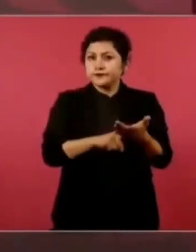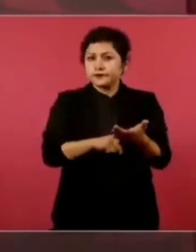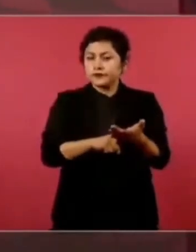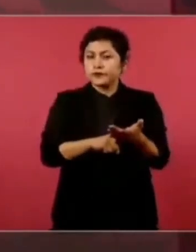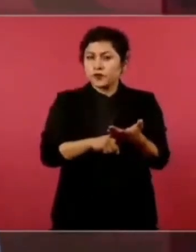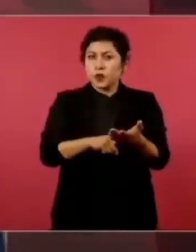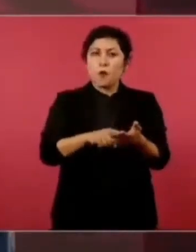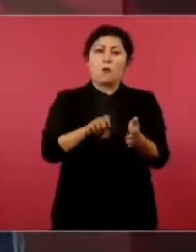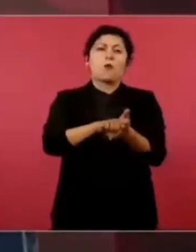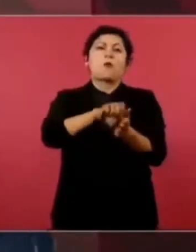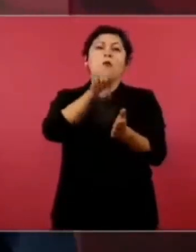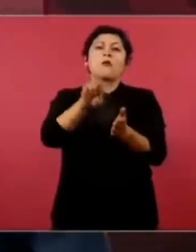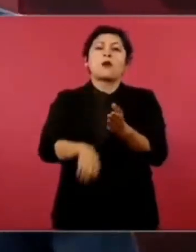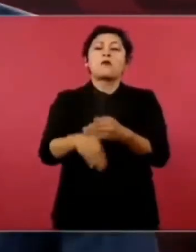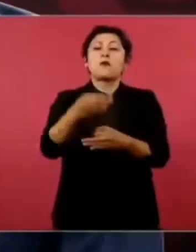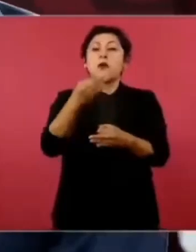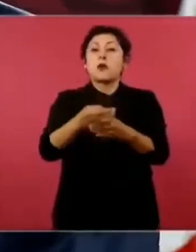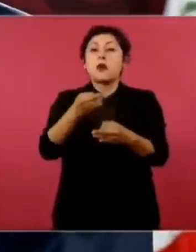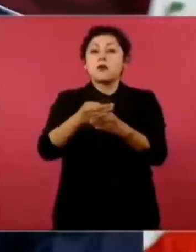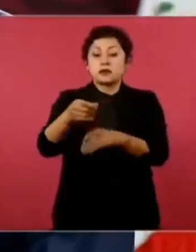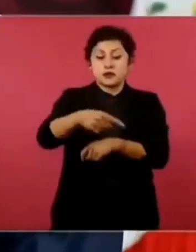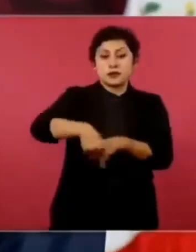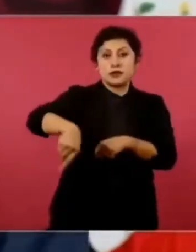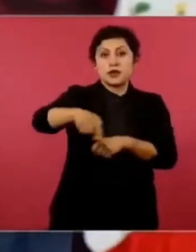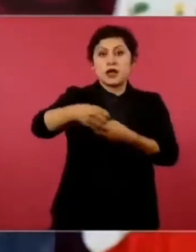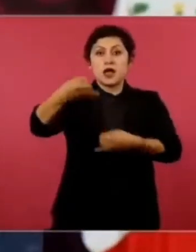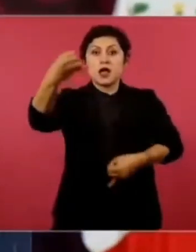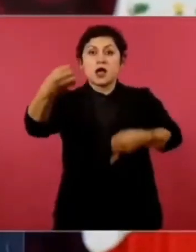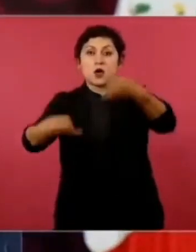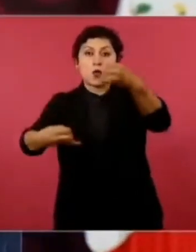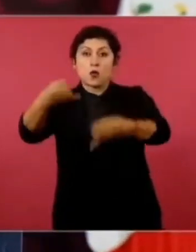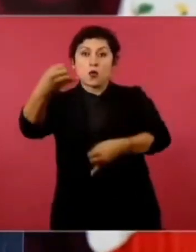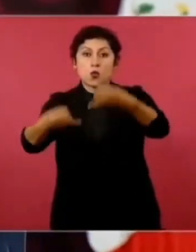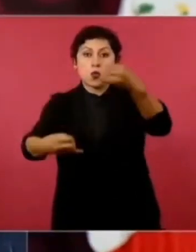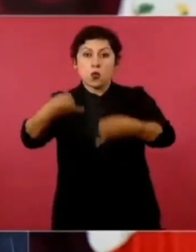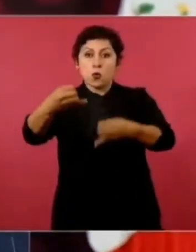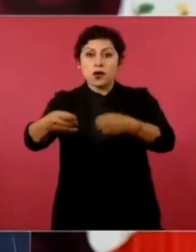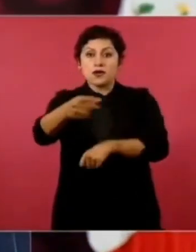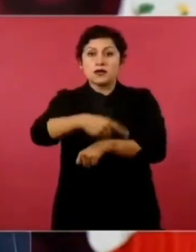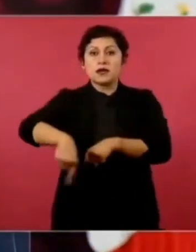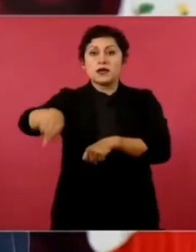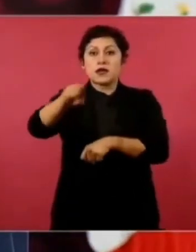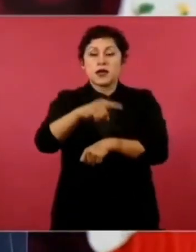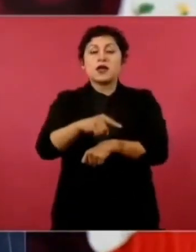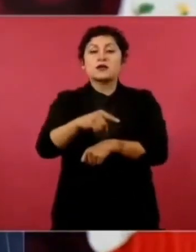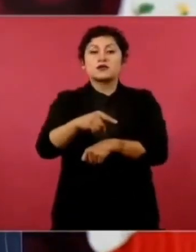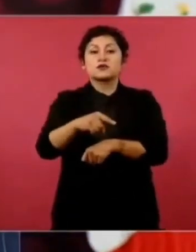ordenan la salida de delincuentes los viernes